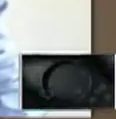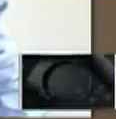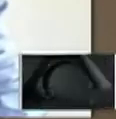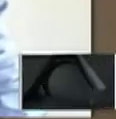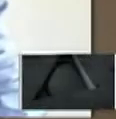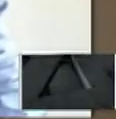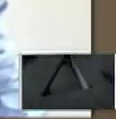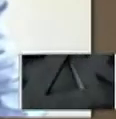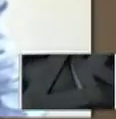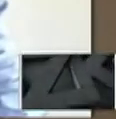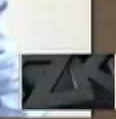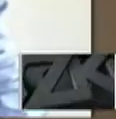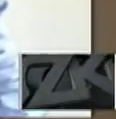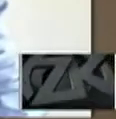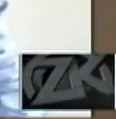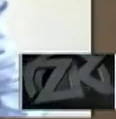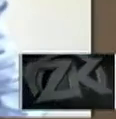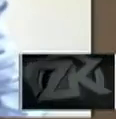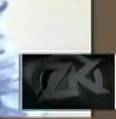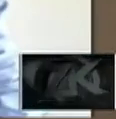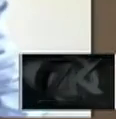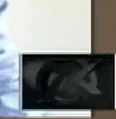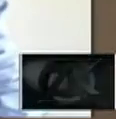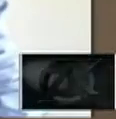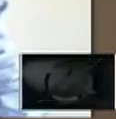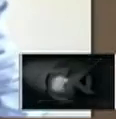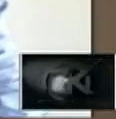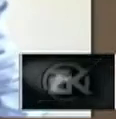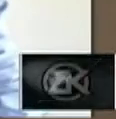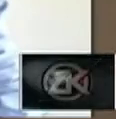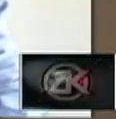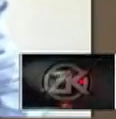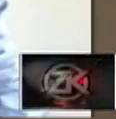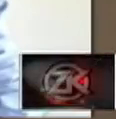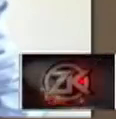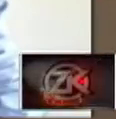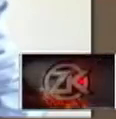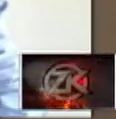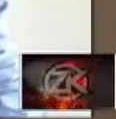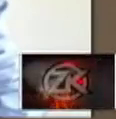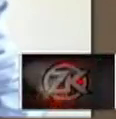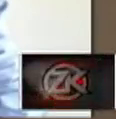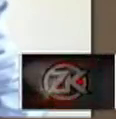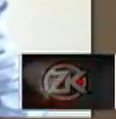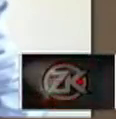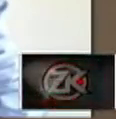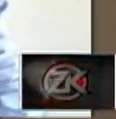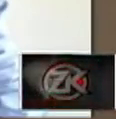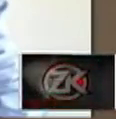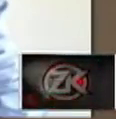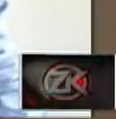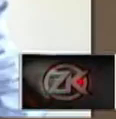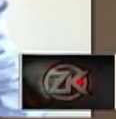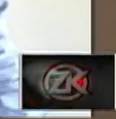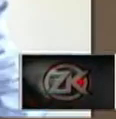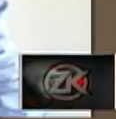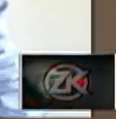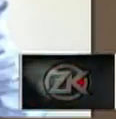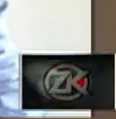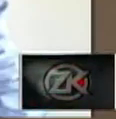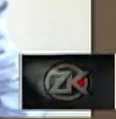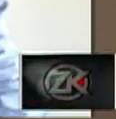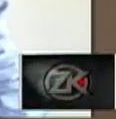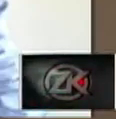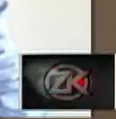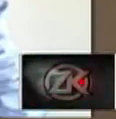muchachos. Este es el señor cara de espinilla, toda su cara es una espinilla. El día de hoy sacó un Twitter. La puerta con patas.